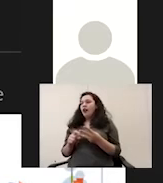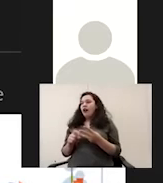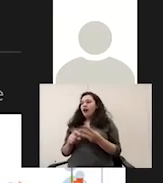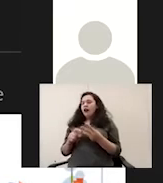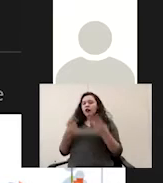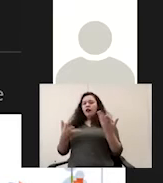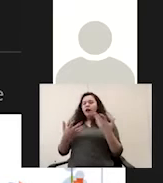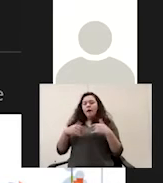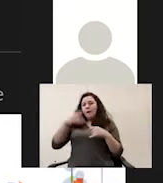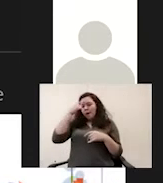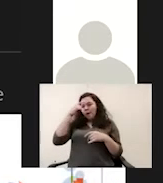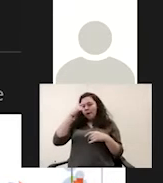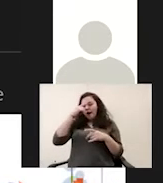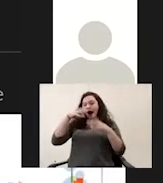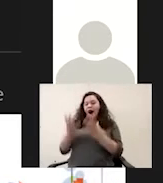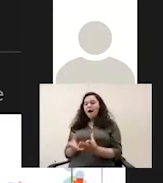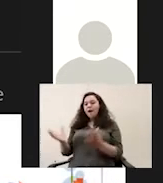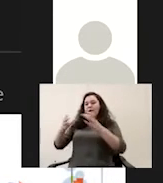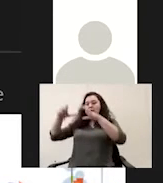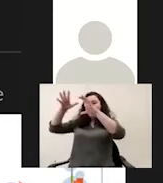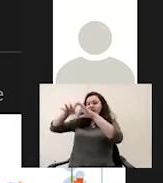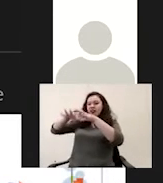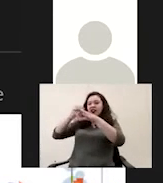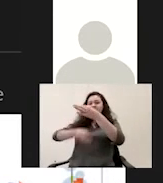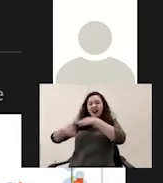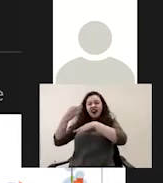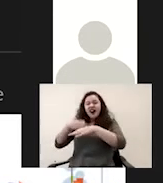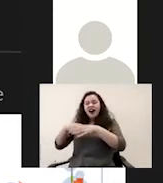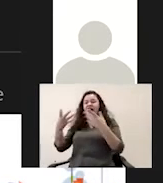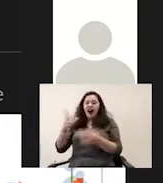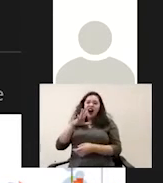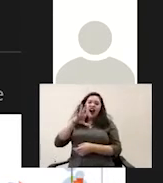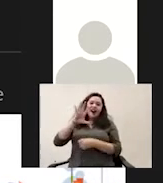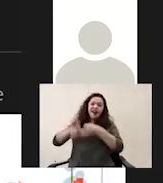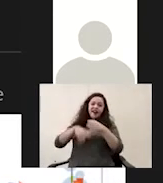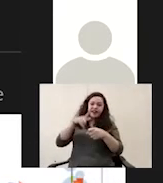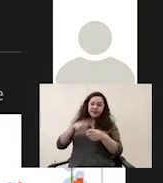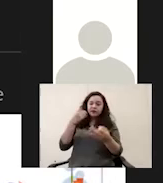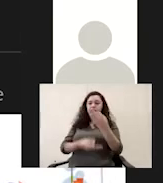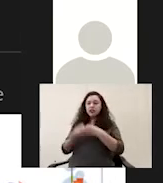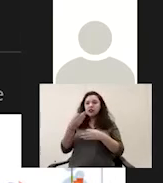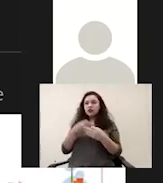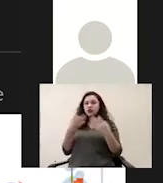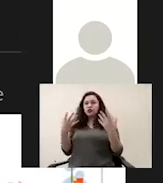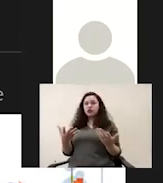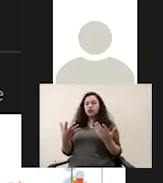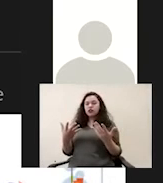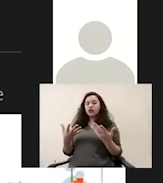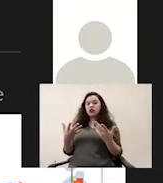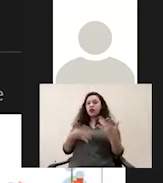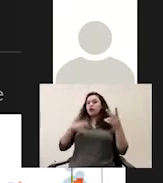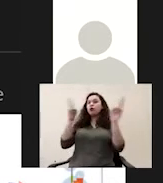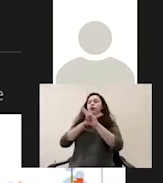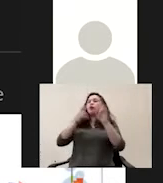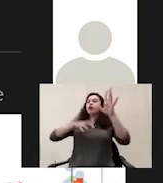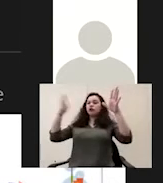las tapas de los tinacos. Entonces, toda la materia orgánica, los animales, todo lo que pues está en la intemperie llega